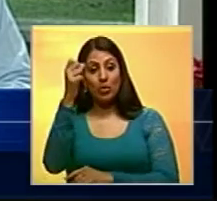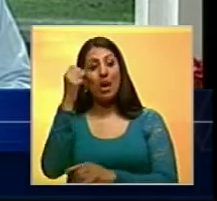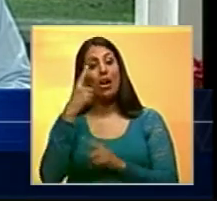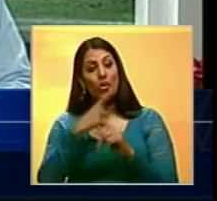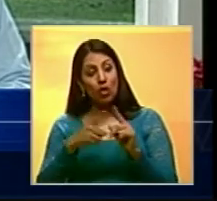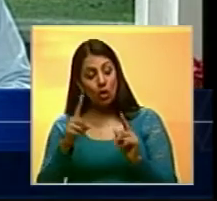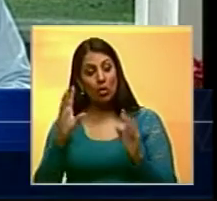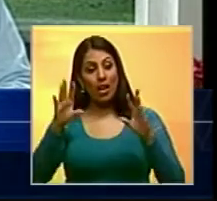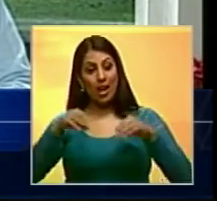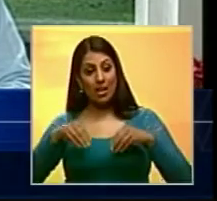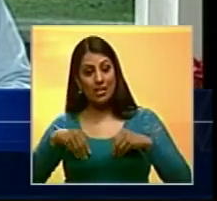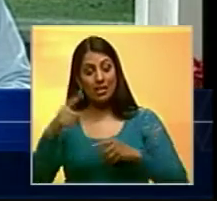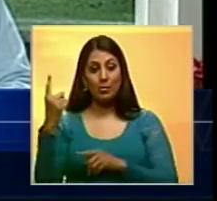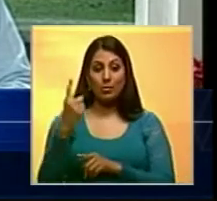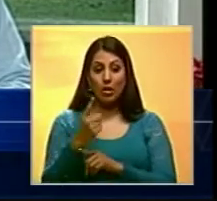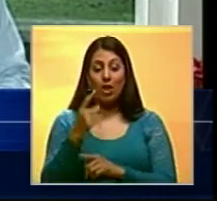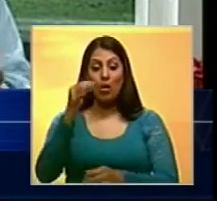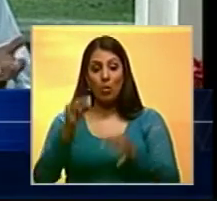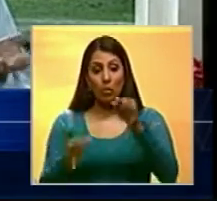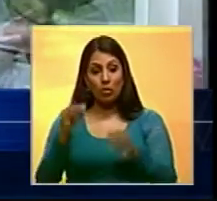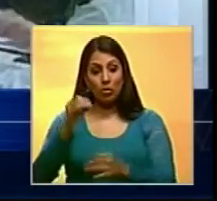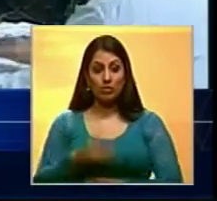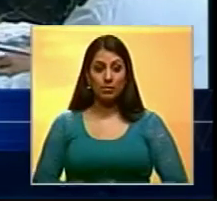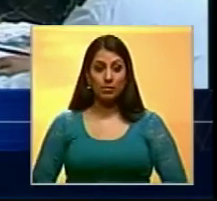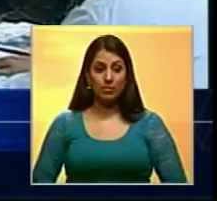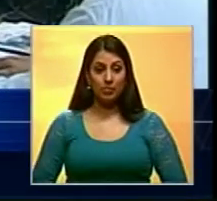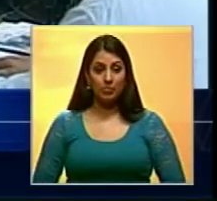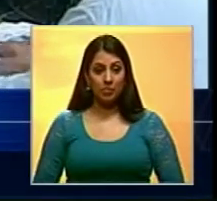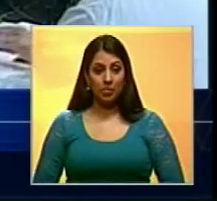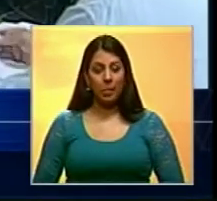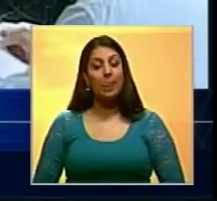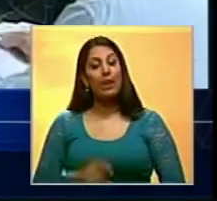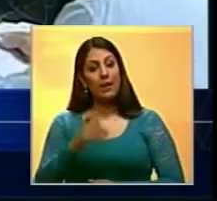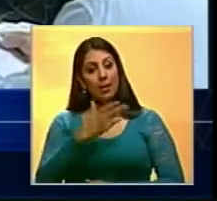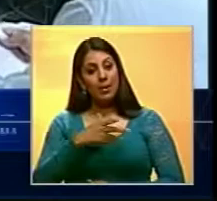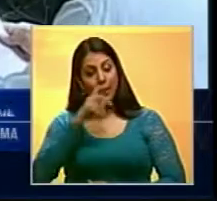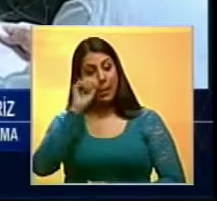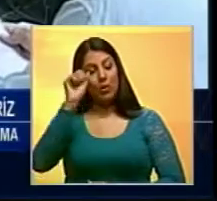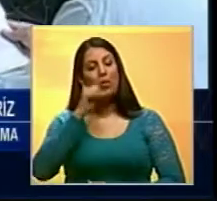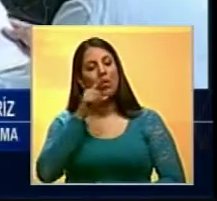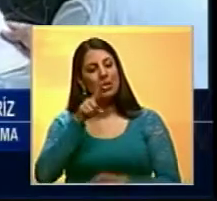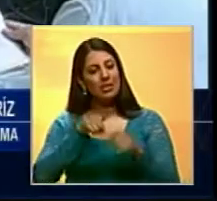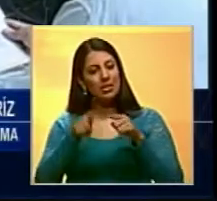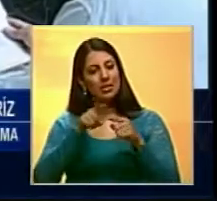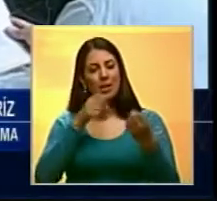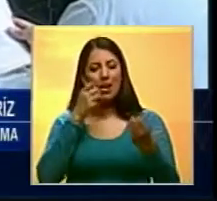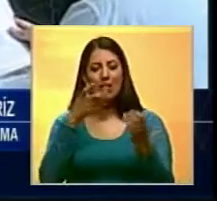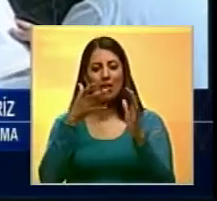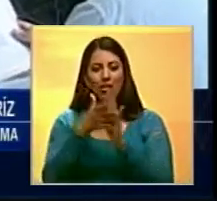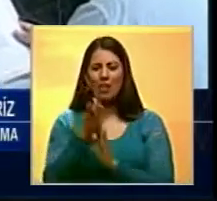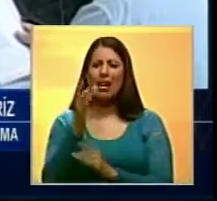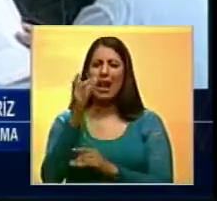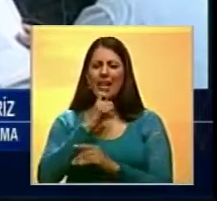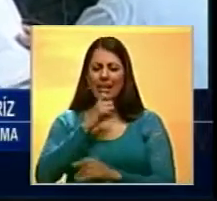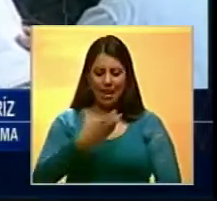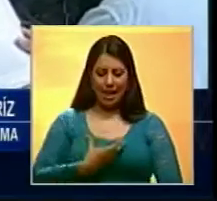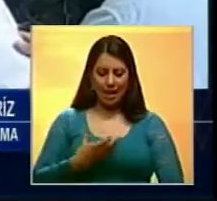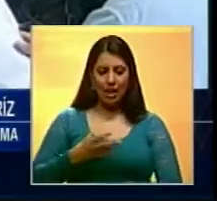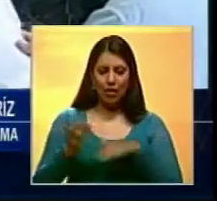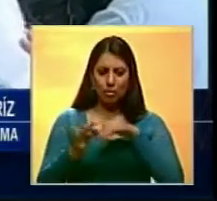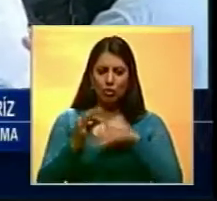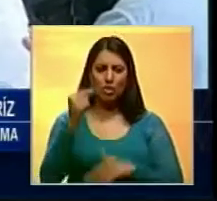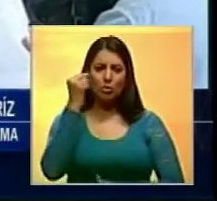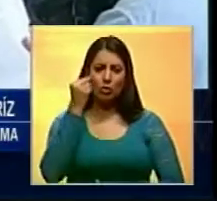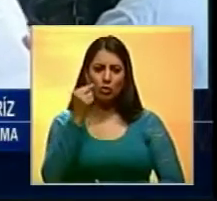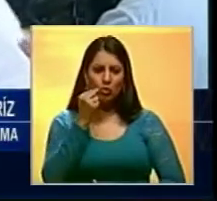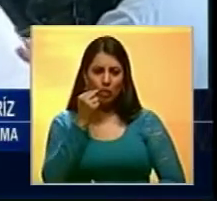el acatamiento de la sentencia del Tribunal Supremo de Justicia. El mandatario nacional criticó las declaraciones que ofreció el alcalde del municipio Sucre,